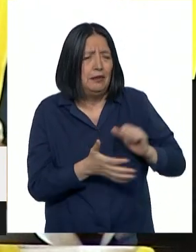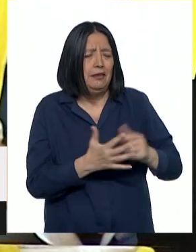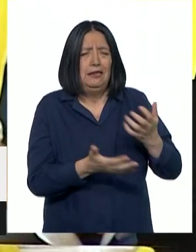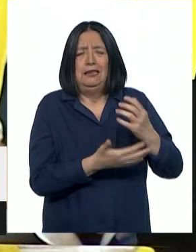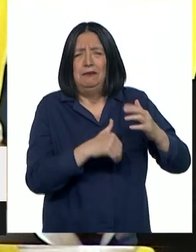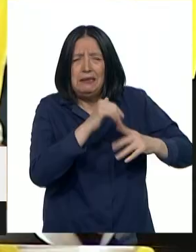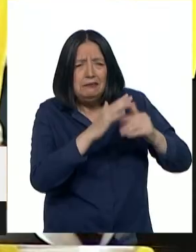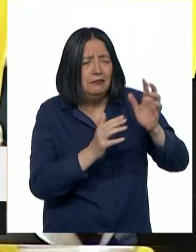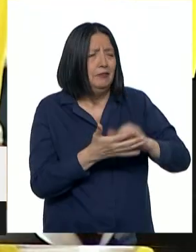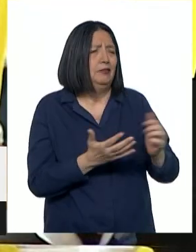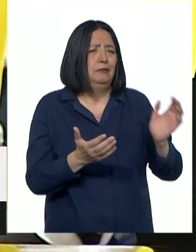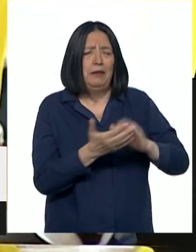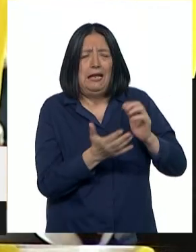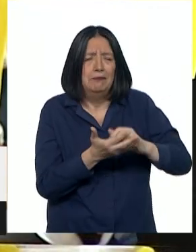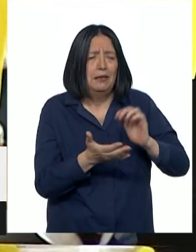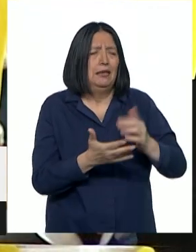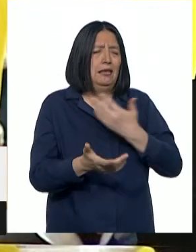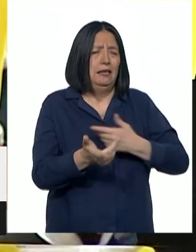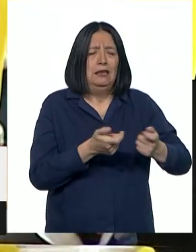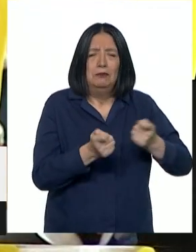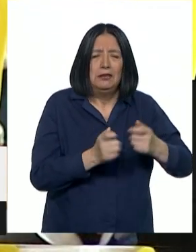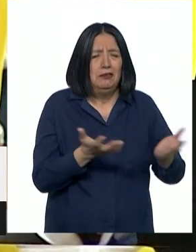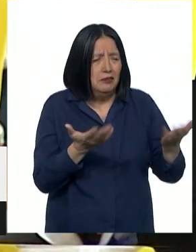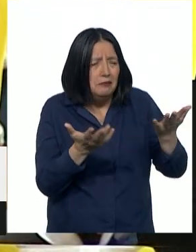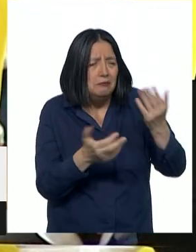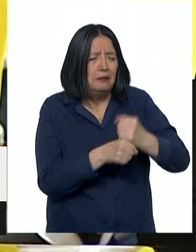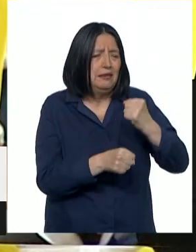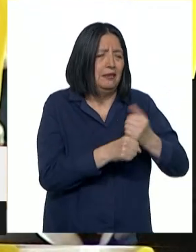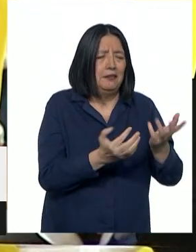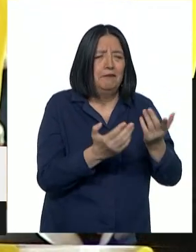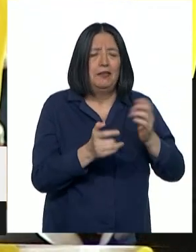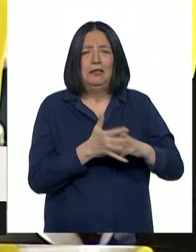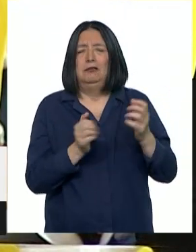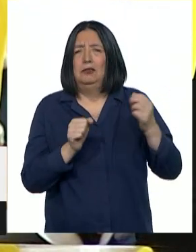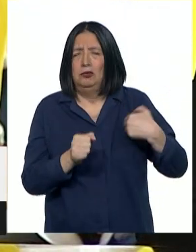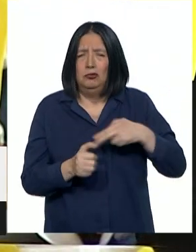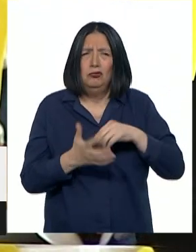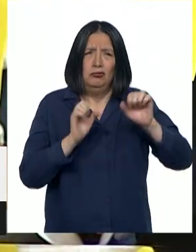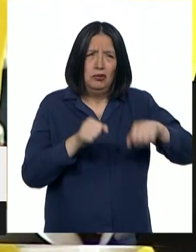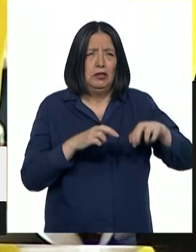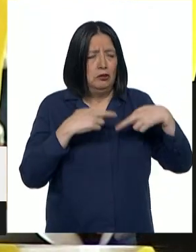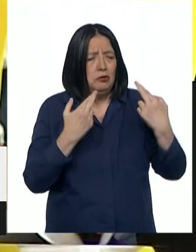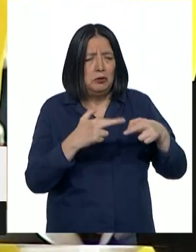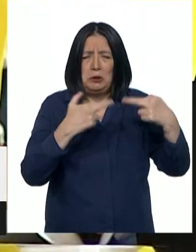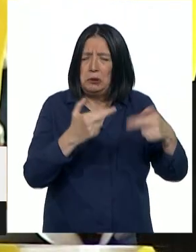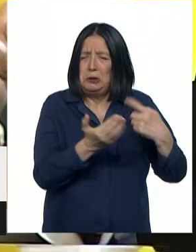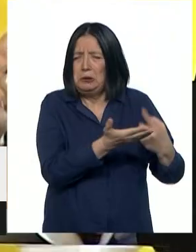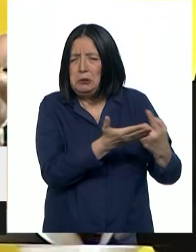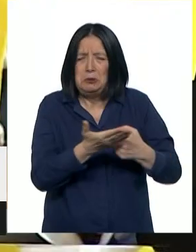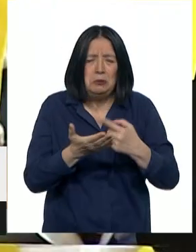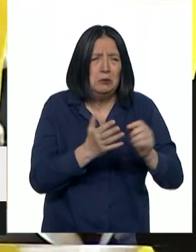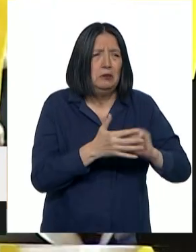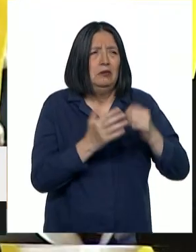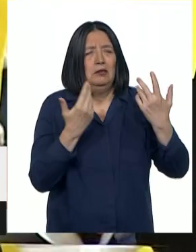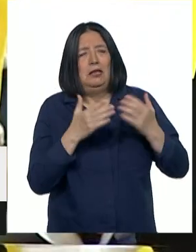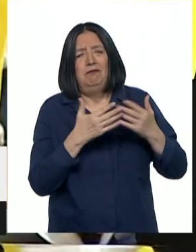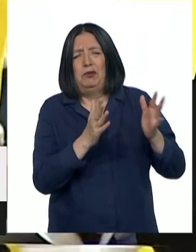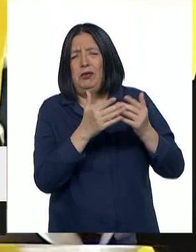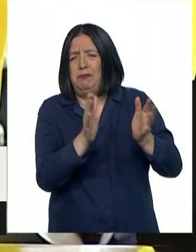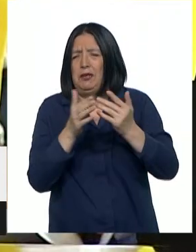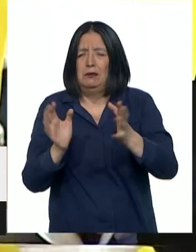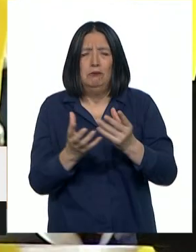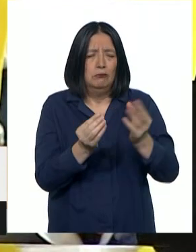distritales, provinciales, los gobernadores, con quienes nos venimos reuniendo frecuentemente y hemos destrabado